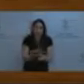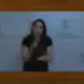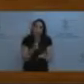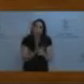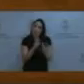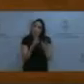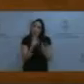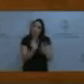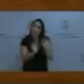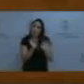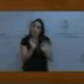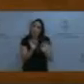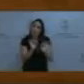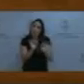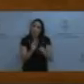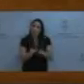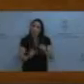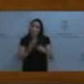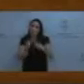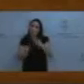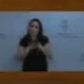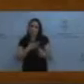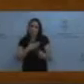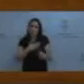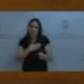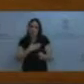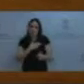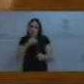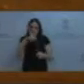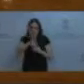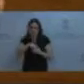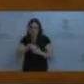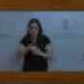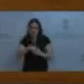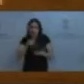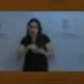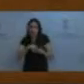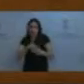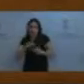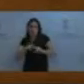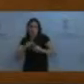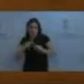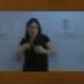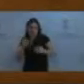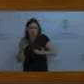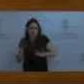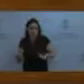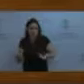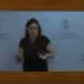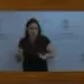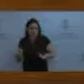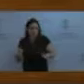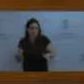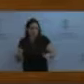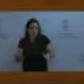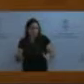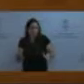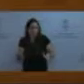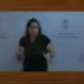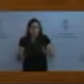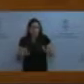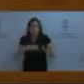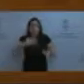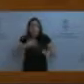de transmisiones patrimoniales a las arcas del Principado de Asturias. Naturalmente, lo que tiene que fluir es la posibilidad de